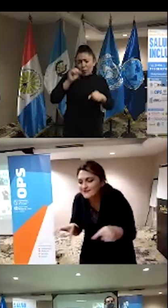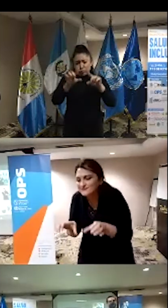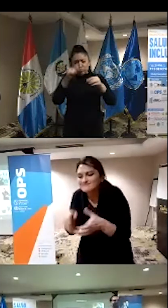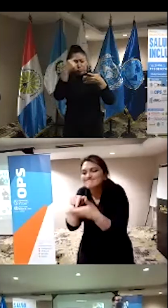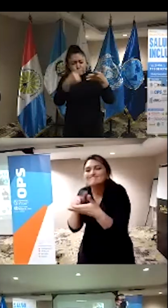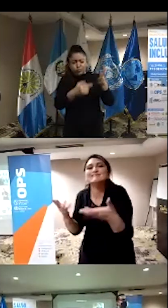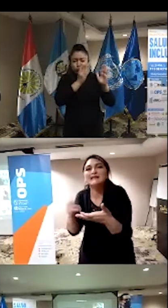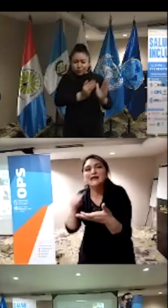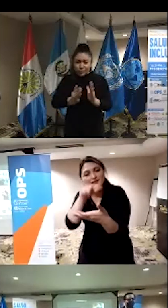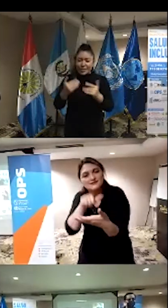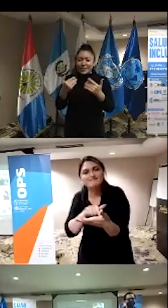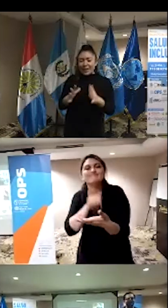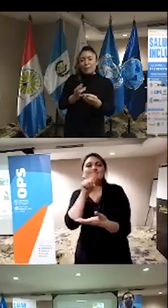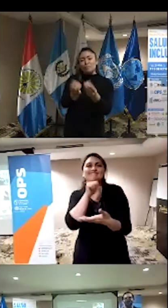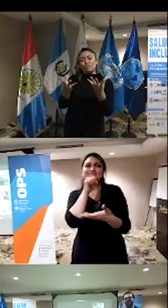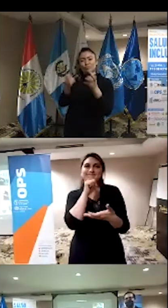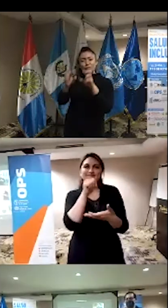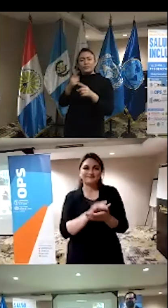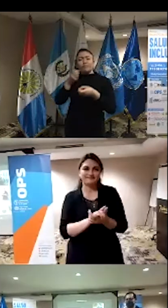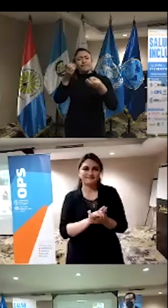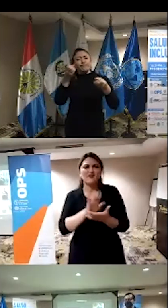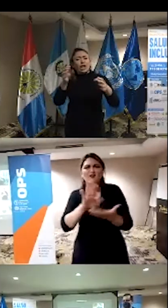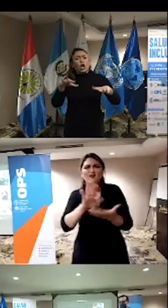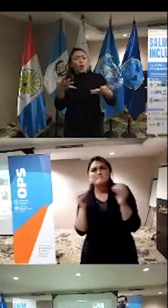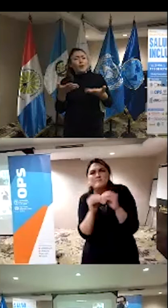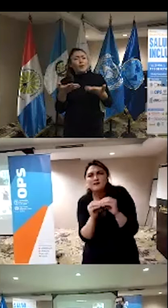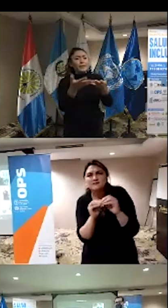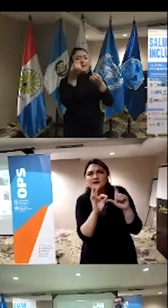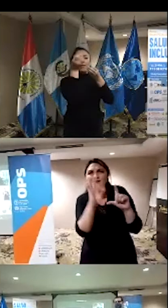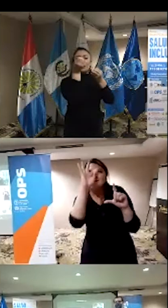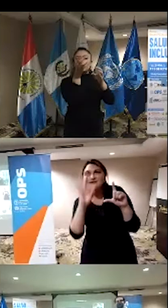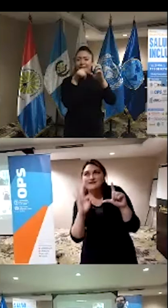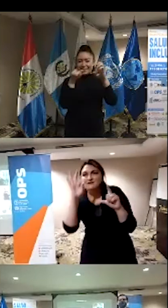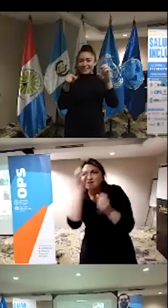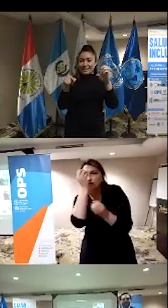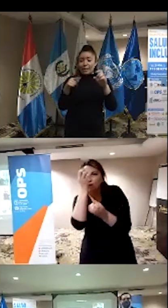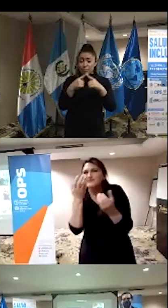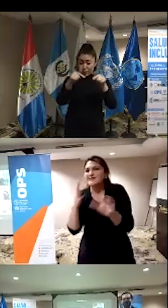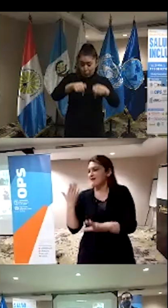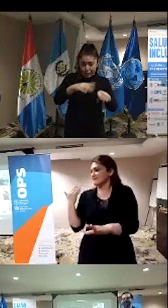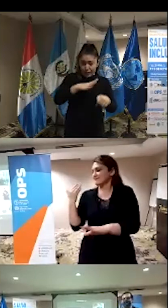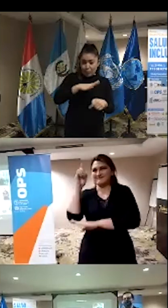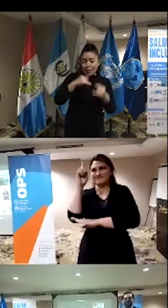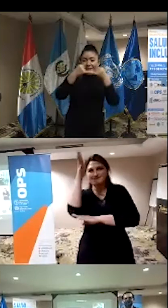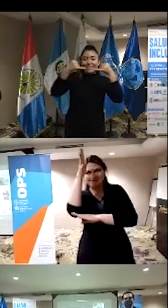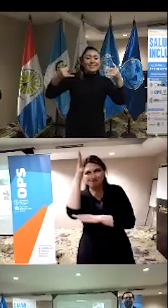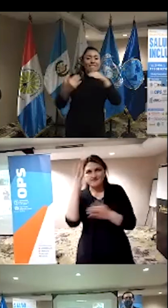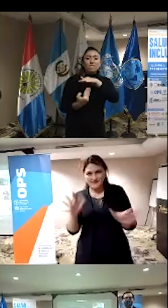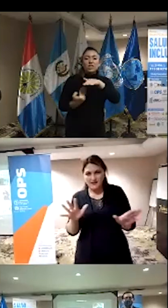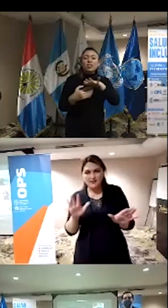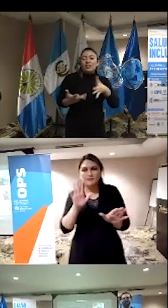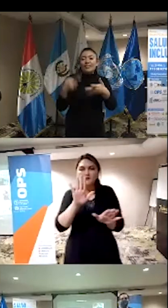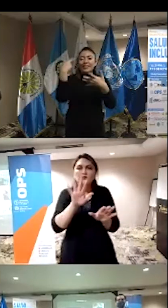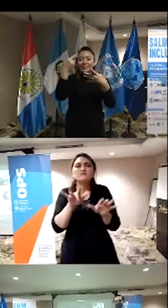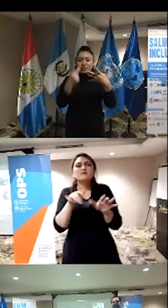los que ya muchos han hablado de cómo se genera información estadística. Tenemos como línea base los registros administrativos,